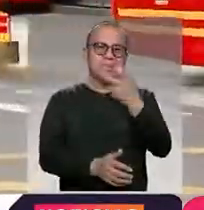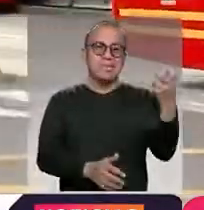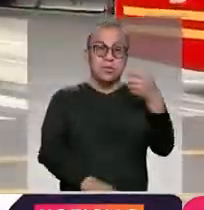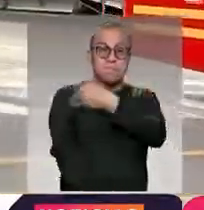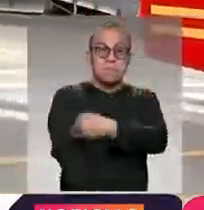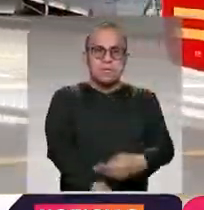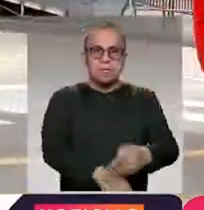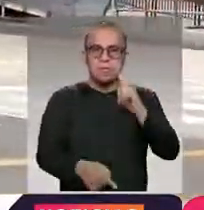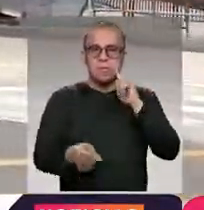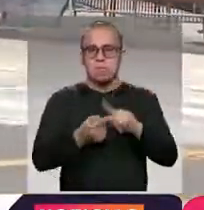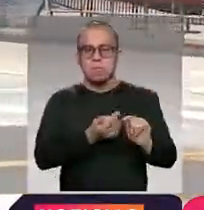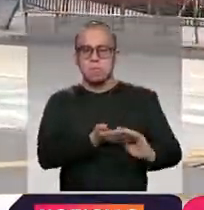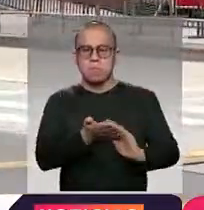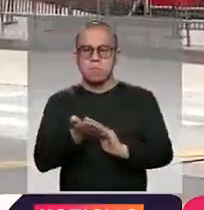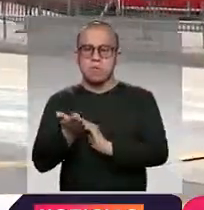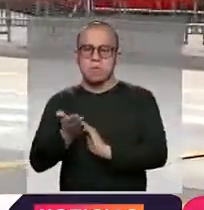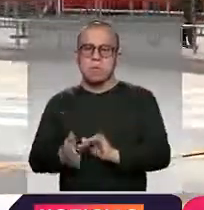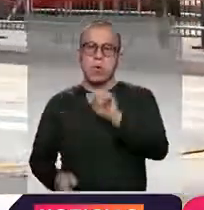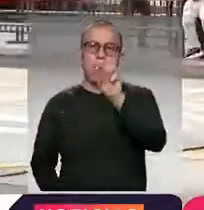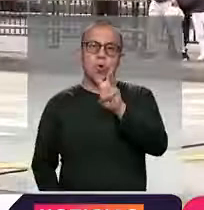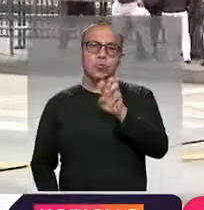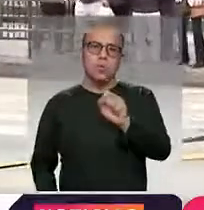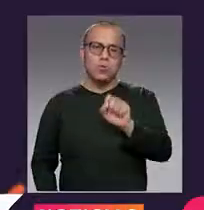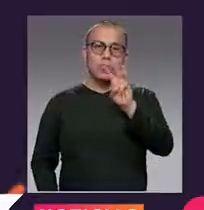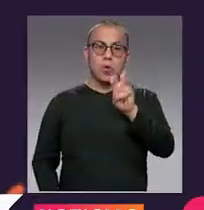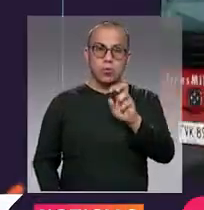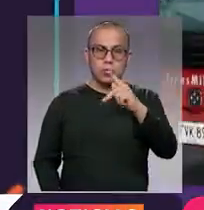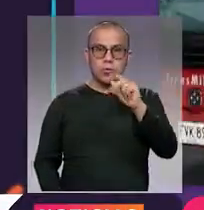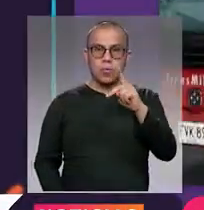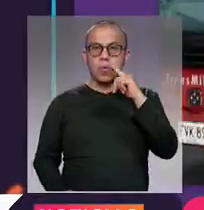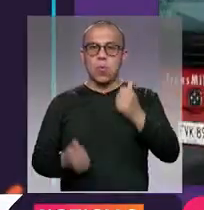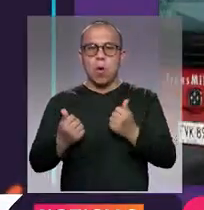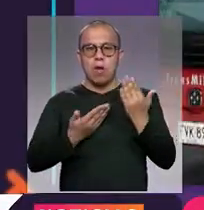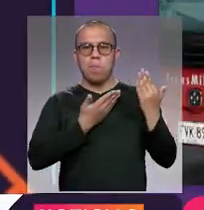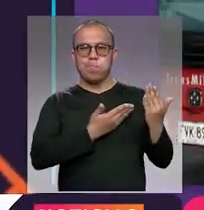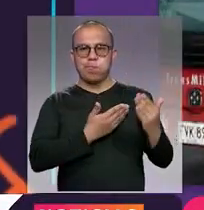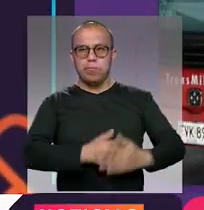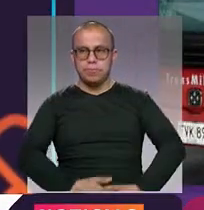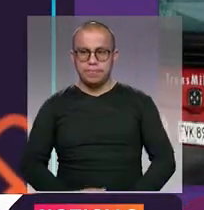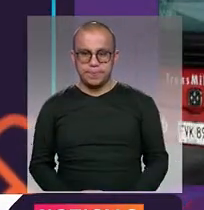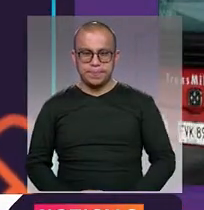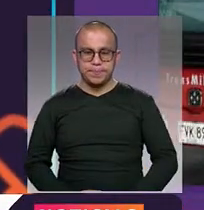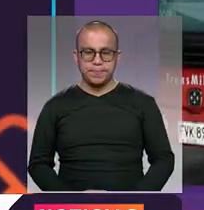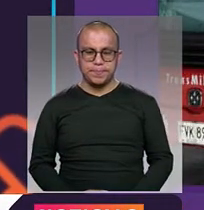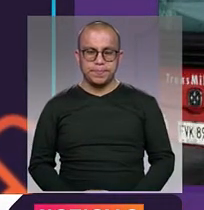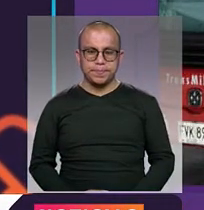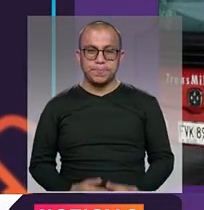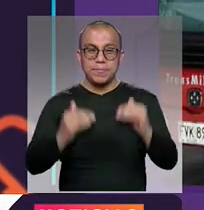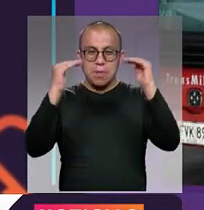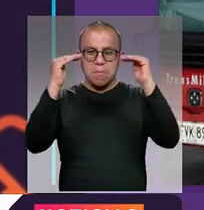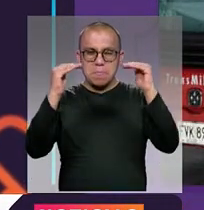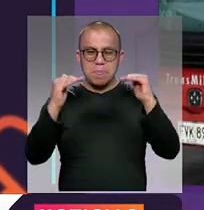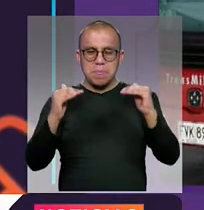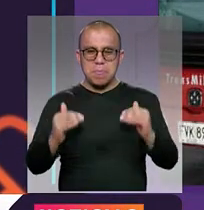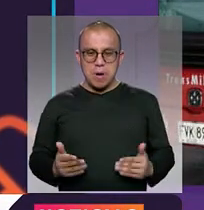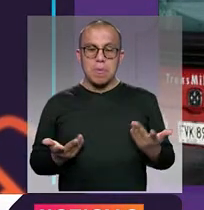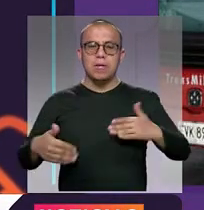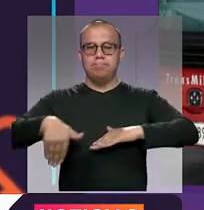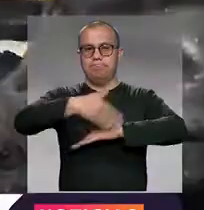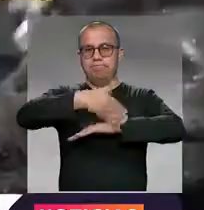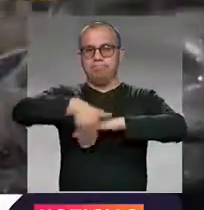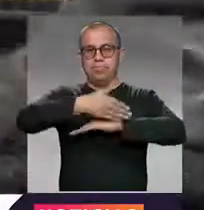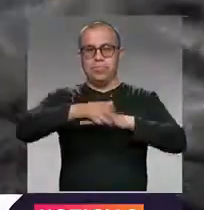pesos destinados a la intervención de 8.8 kilómetros troncales como la NQS, Américas, Calle 80, Autonorte y